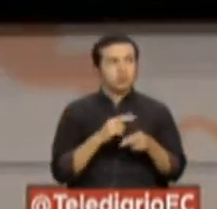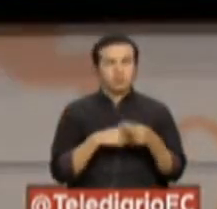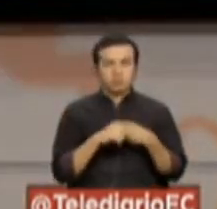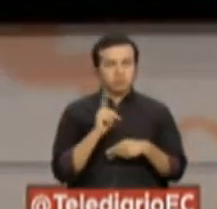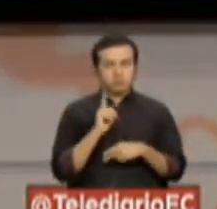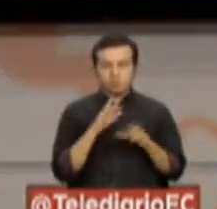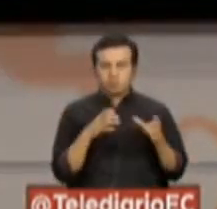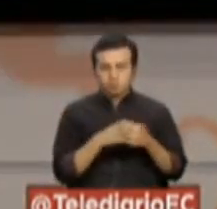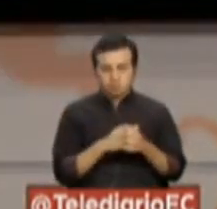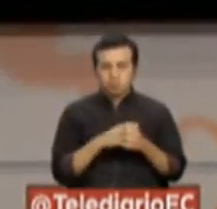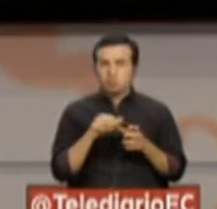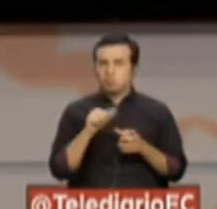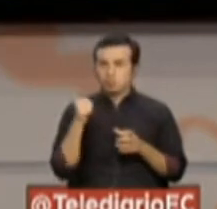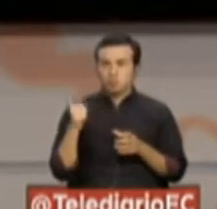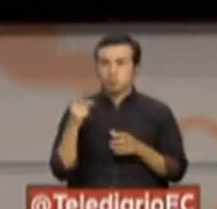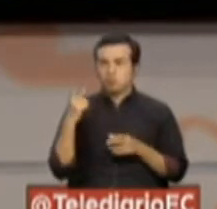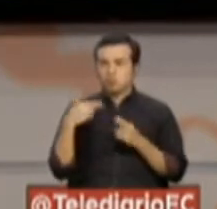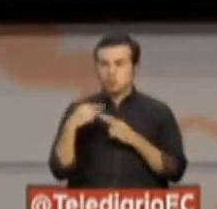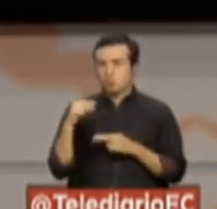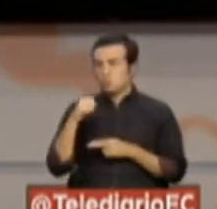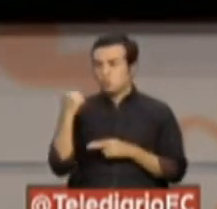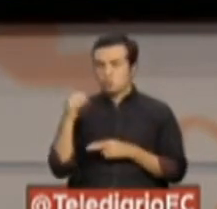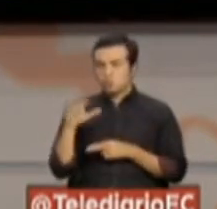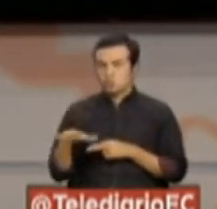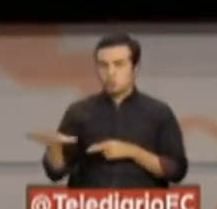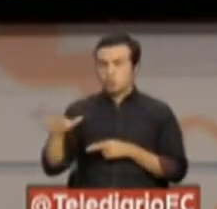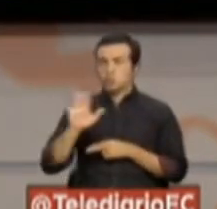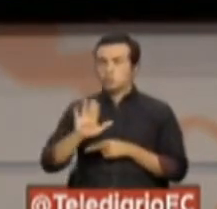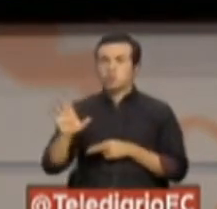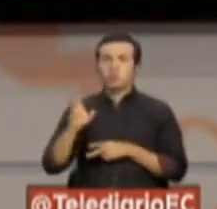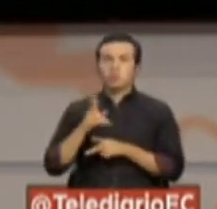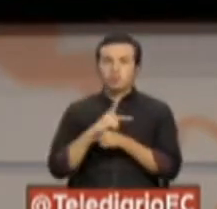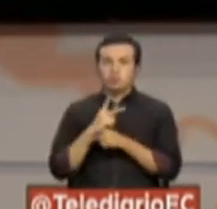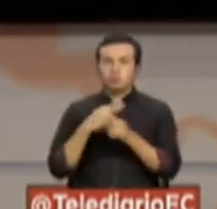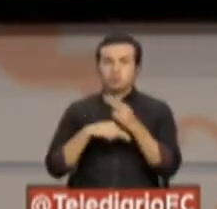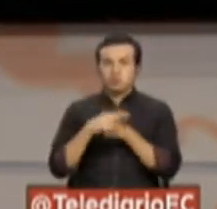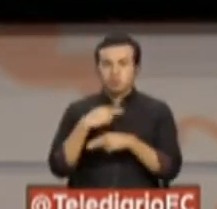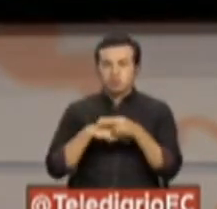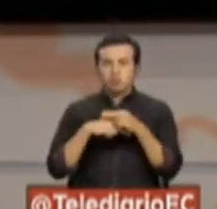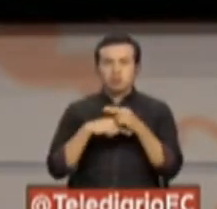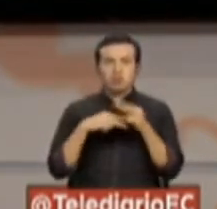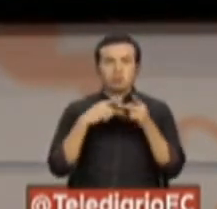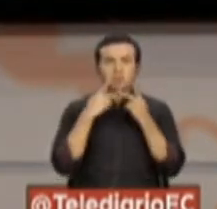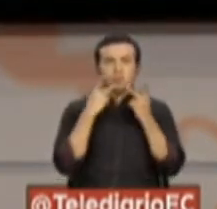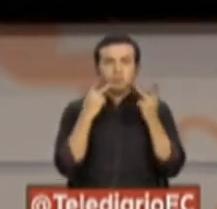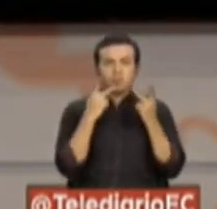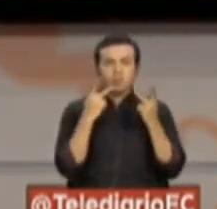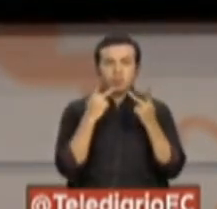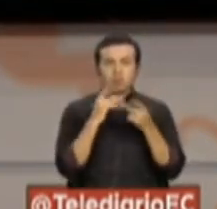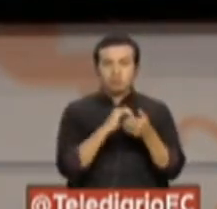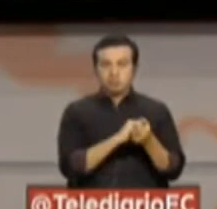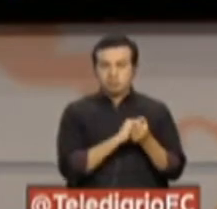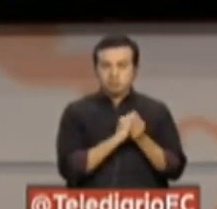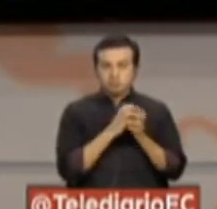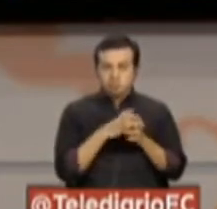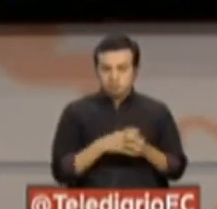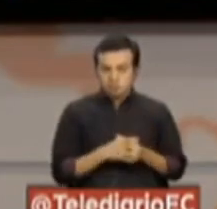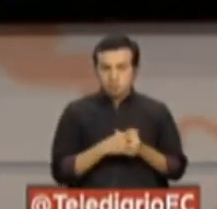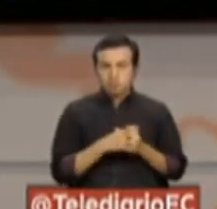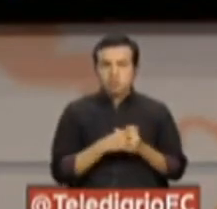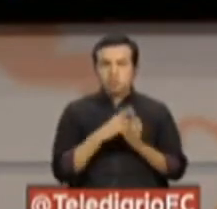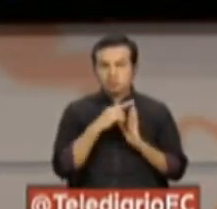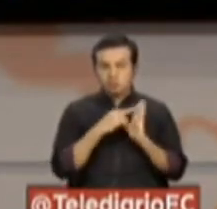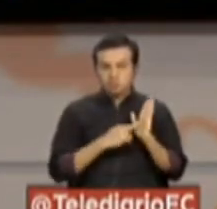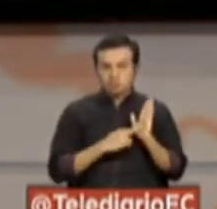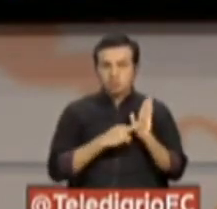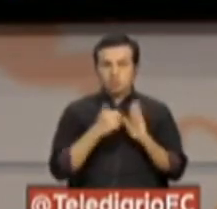no. Los productores de comercio justo, lo que tiene que ver con la economía popular solamente, que son